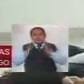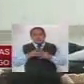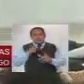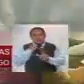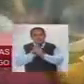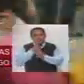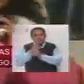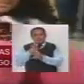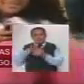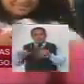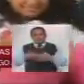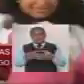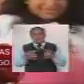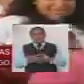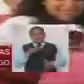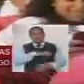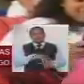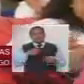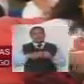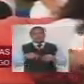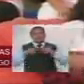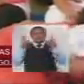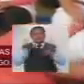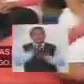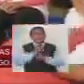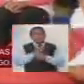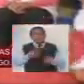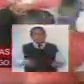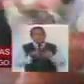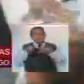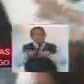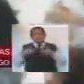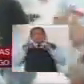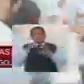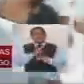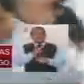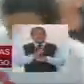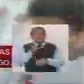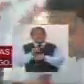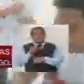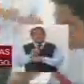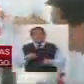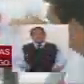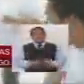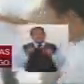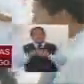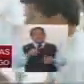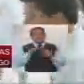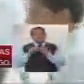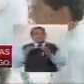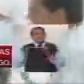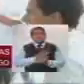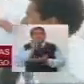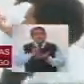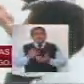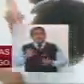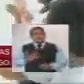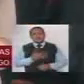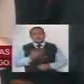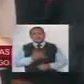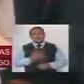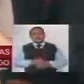personalizada a este grupo social en temas preventivos situación laboral y educativa así como resolver problemas de origen